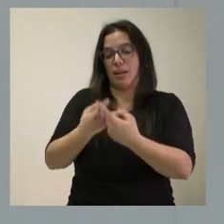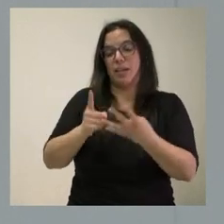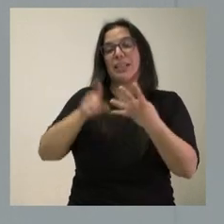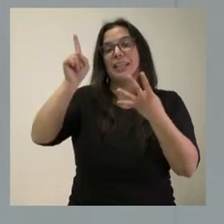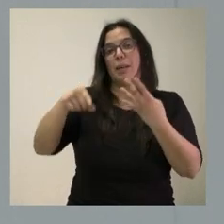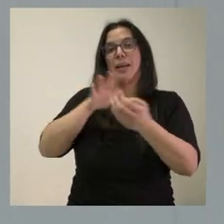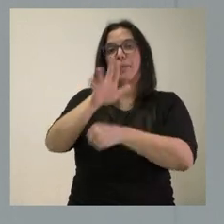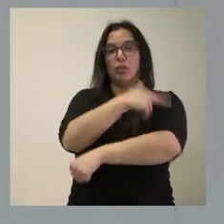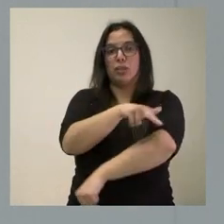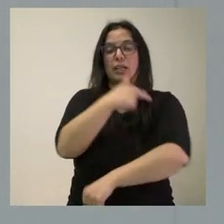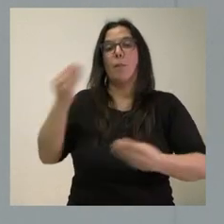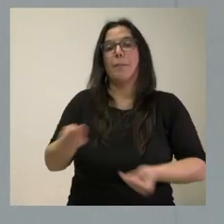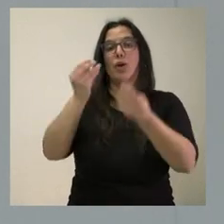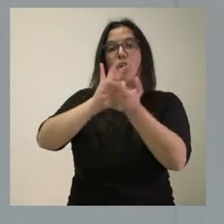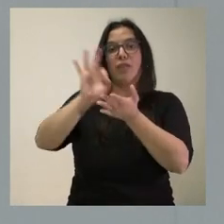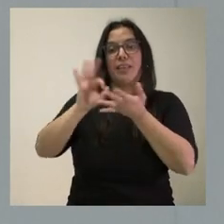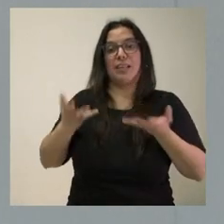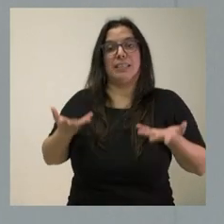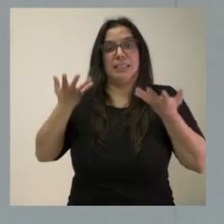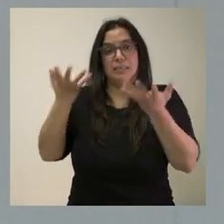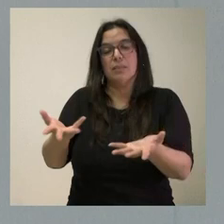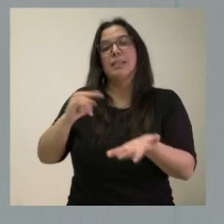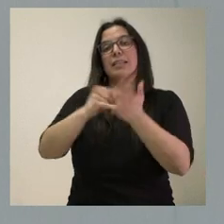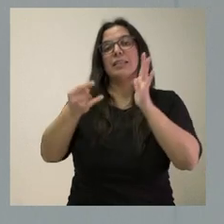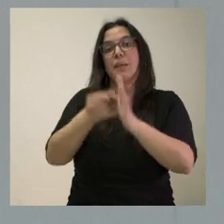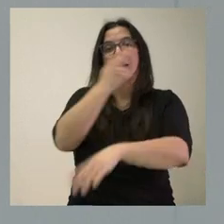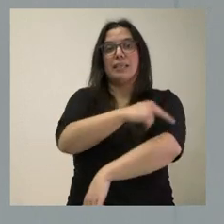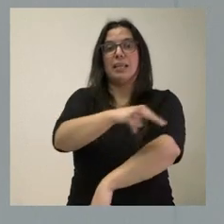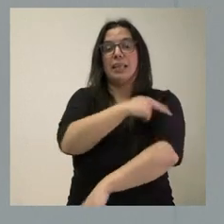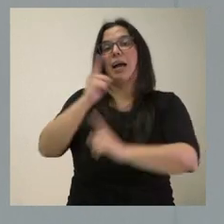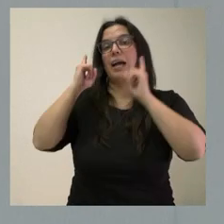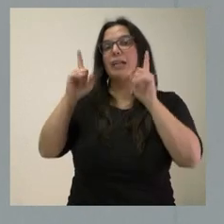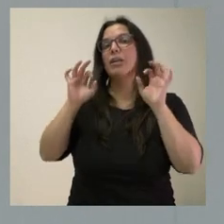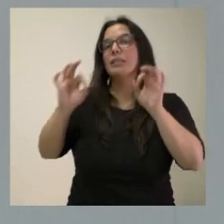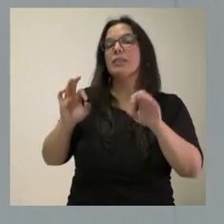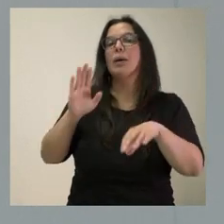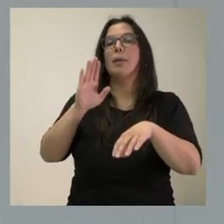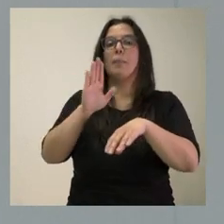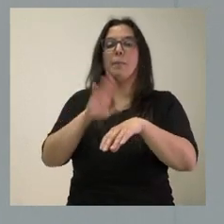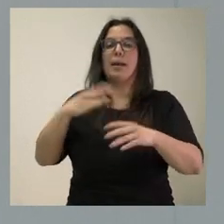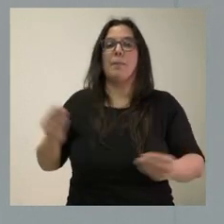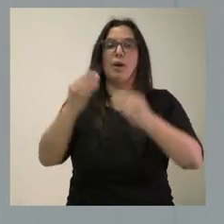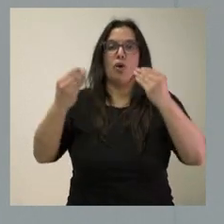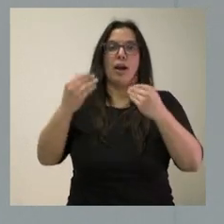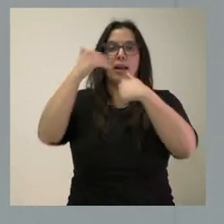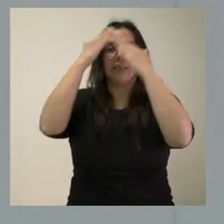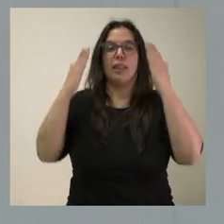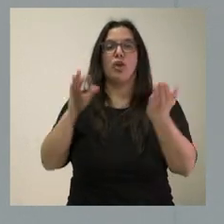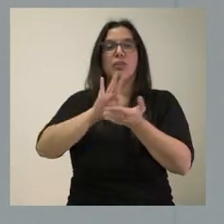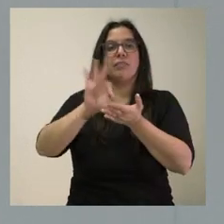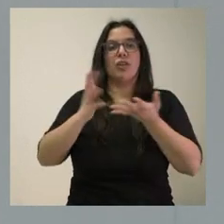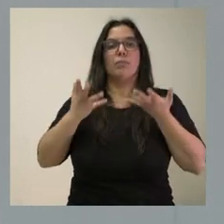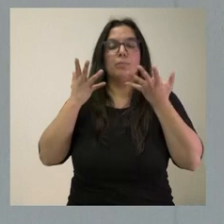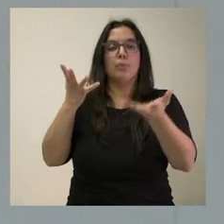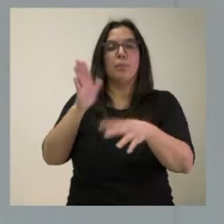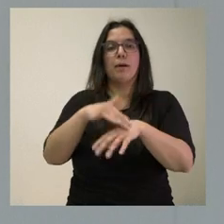sanitario, la mejora de las prestaciones del sistema sanitario y en este caso concreto, si hablamos de la mejora de las prestaciones sanitarias en